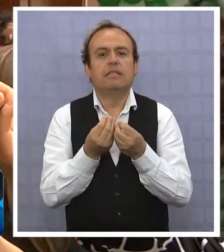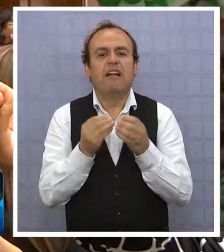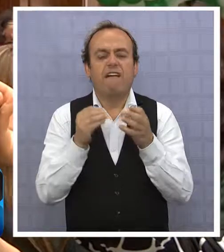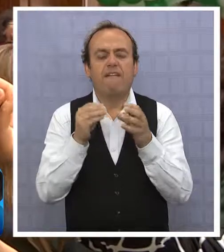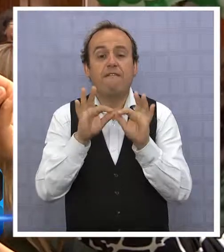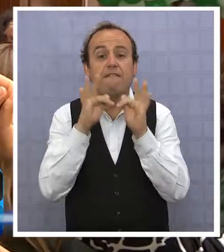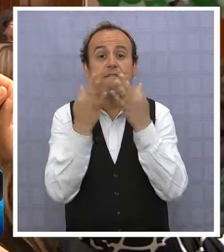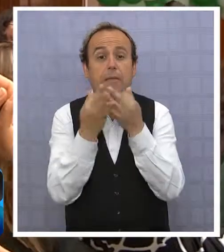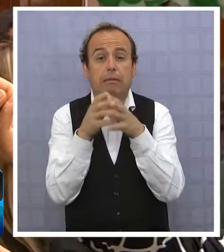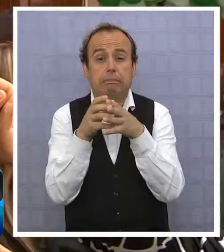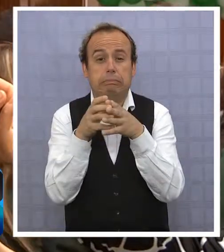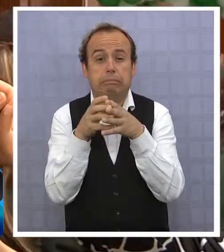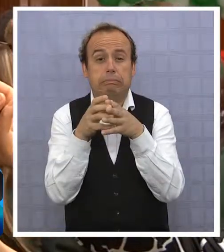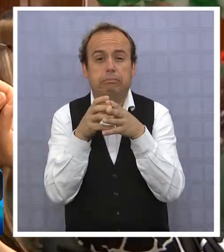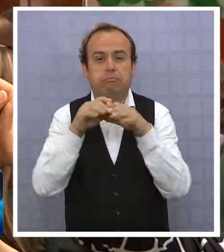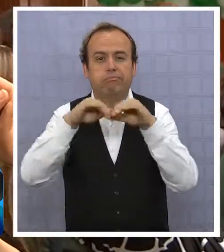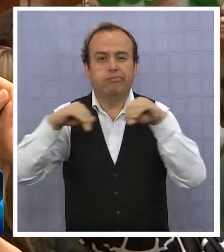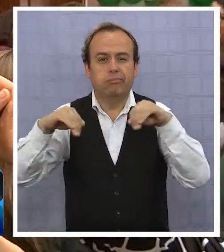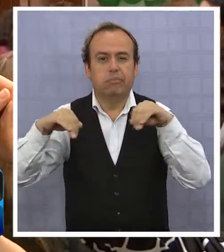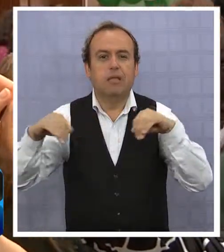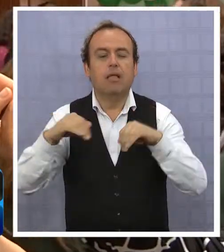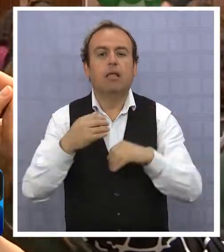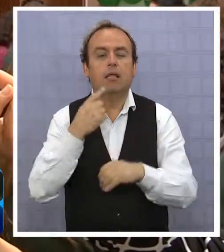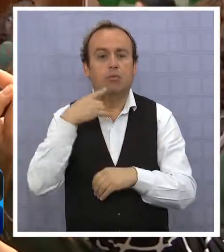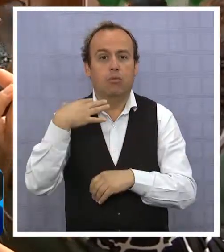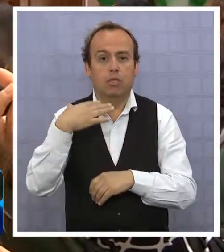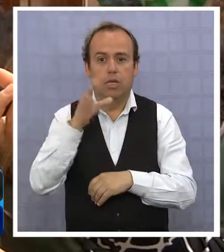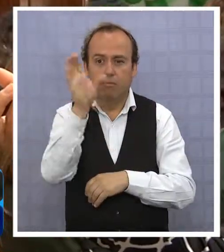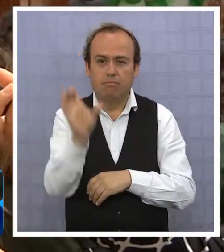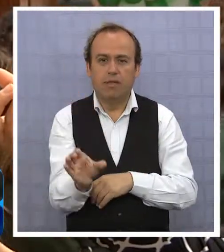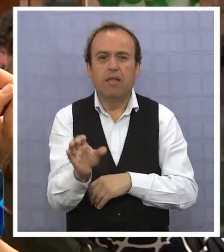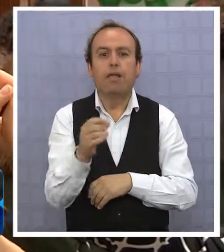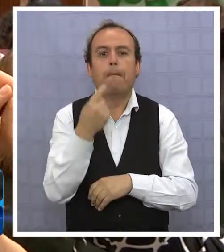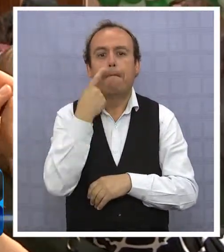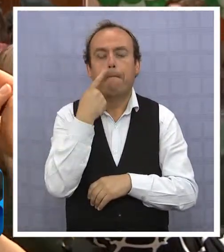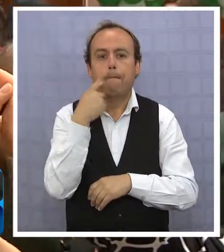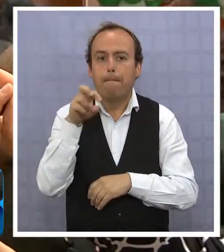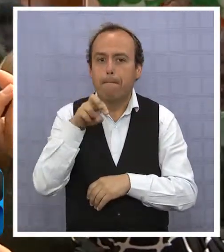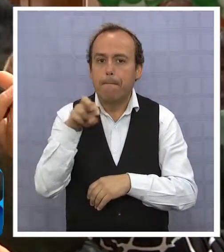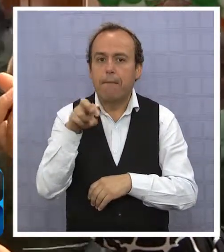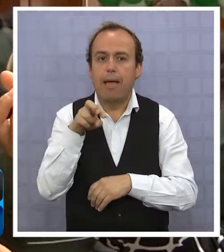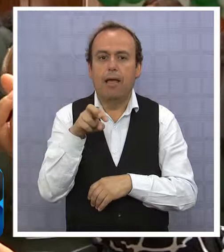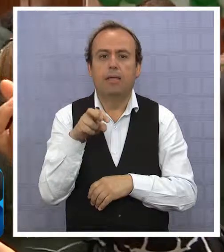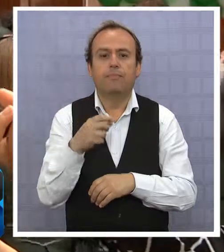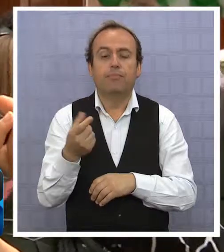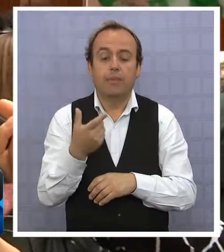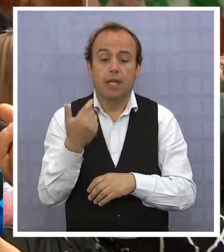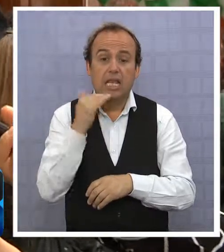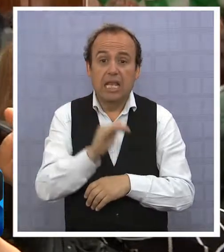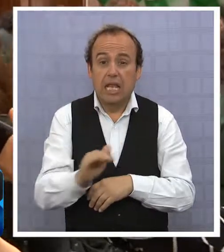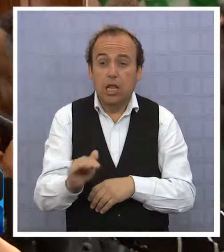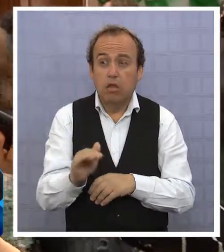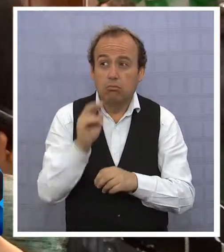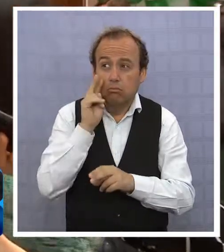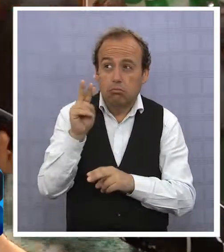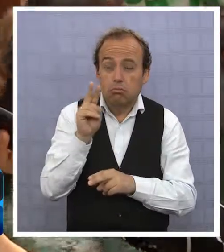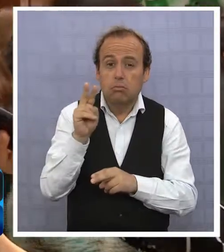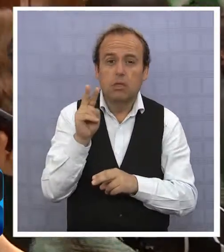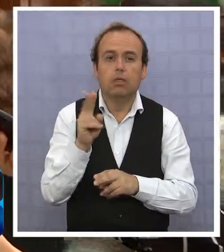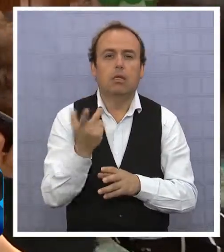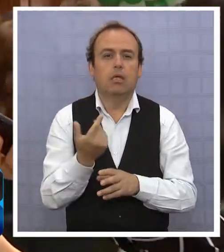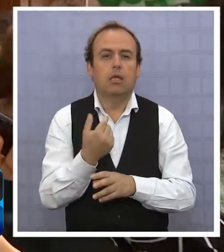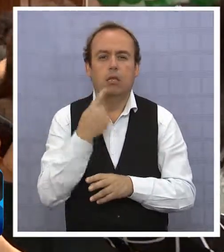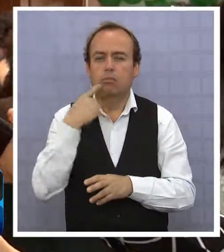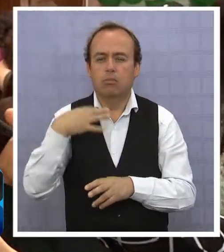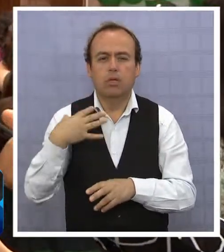y la presencia de la imagen paterna es bastante importante en el desarrollo del párvulo. Yo creo que la presencia del